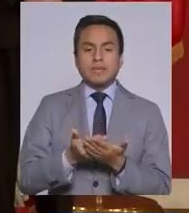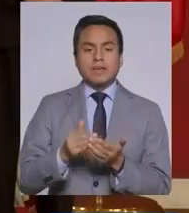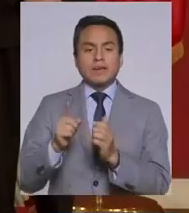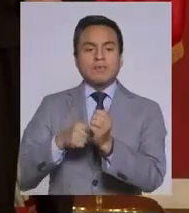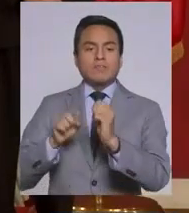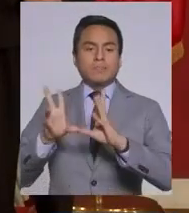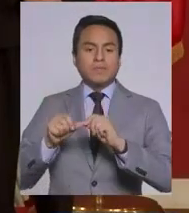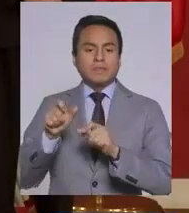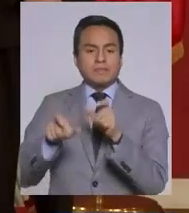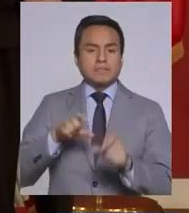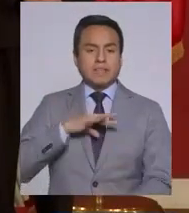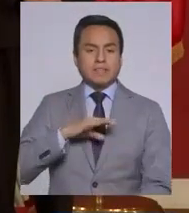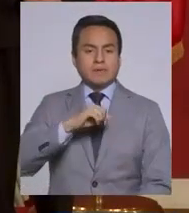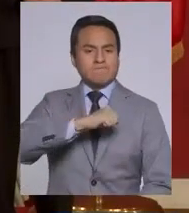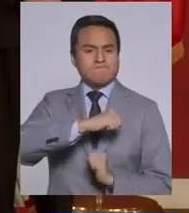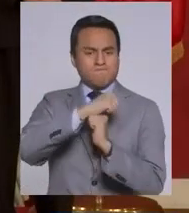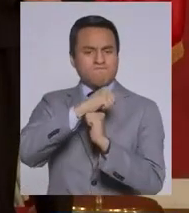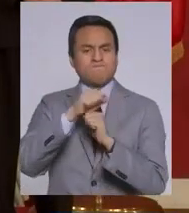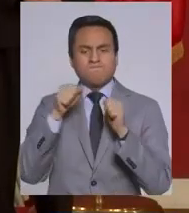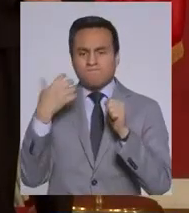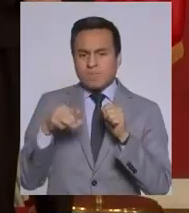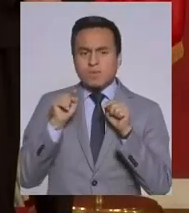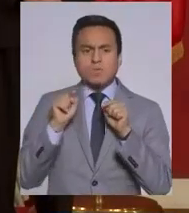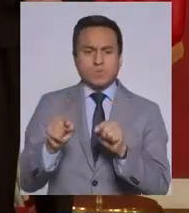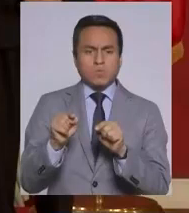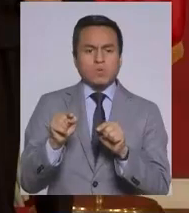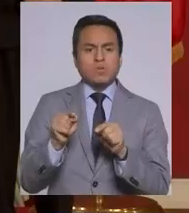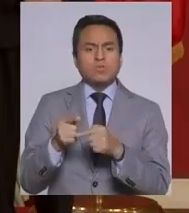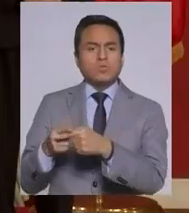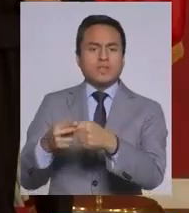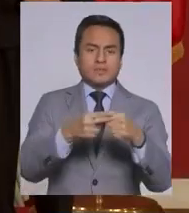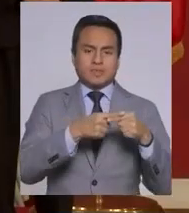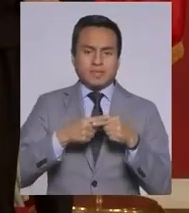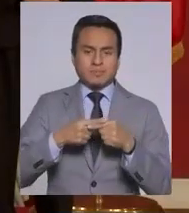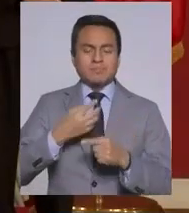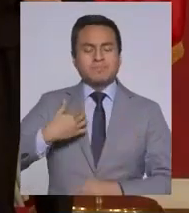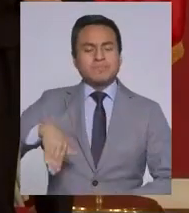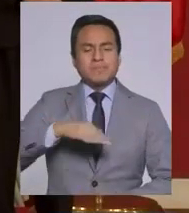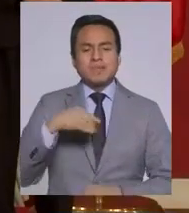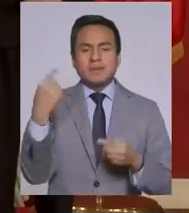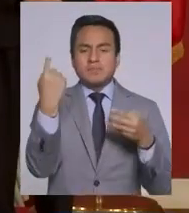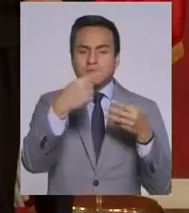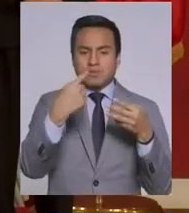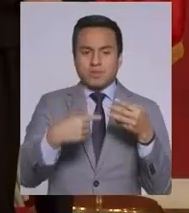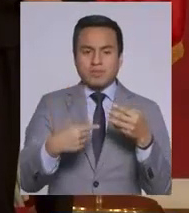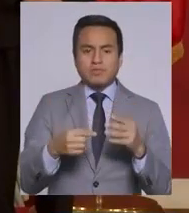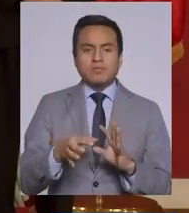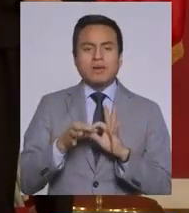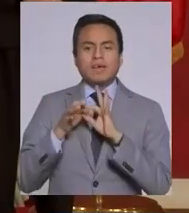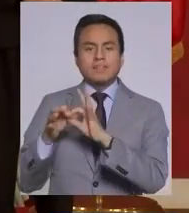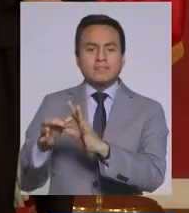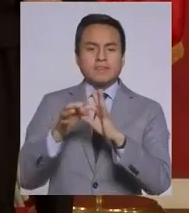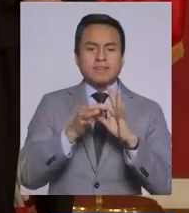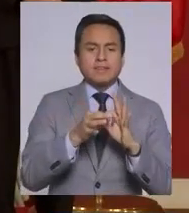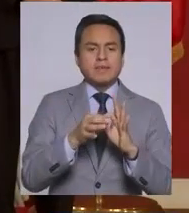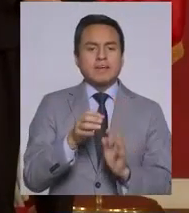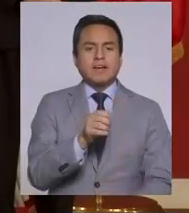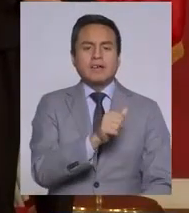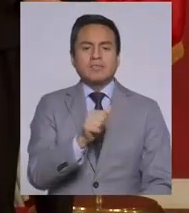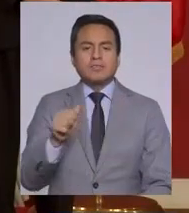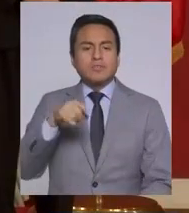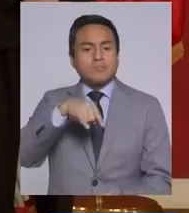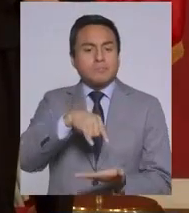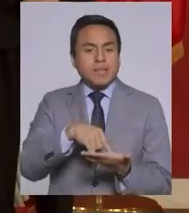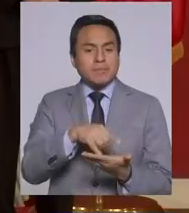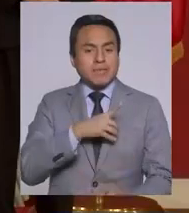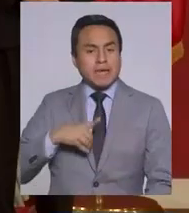familia chilena, que es el pilar de nuestra sociedad. Por todo ello, quiero agradecer a todos los parlamentarios